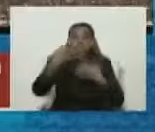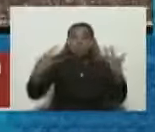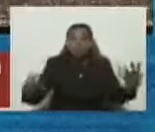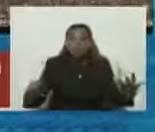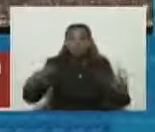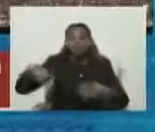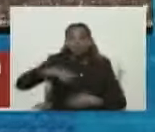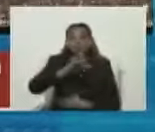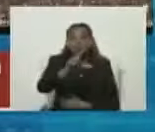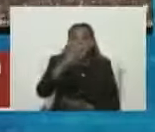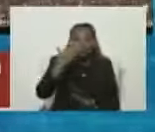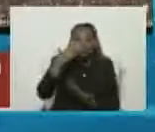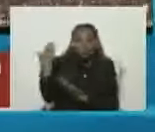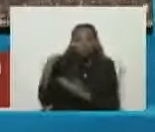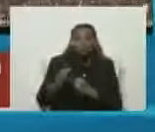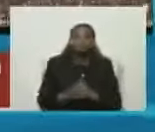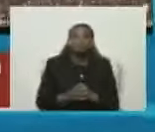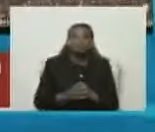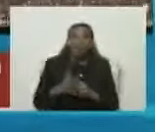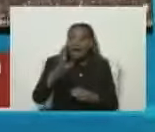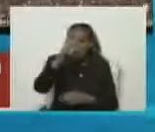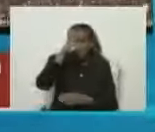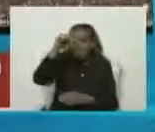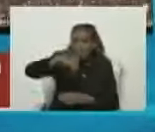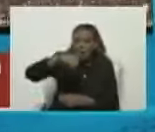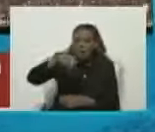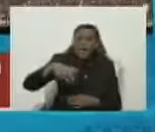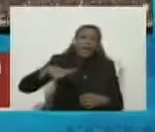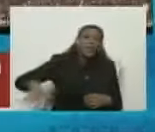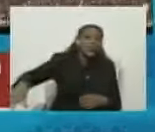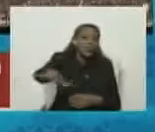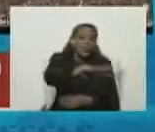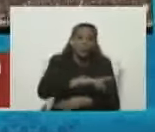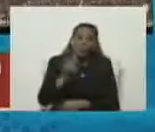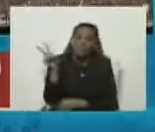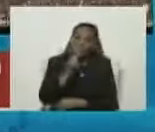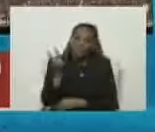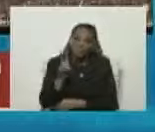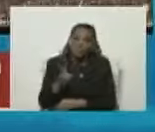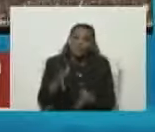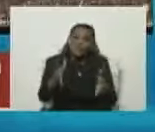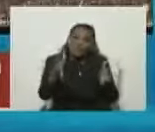domingo 28 de julio, en Barinas y en toda Venezuela.